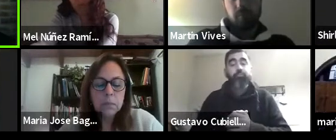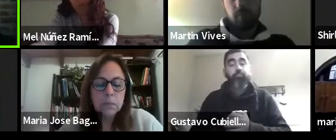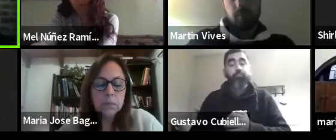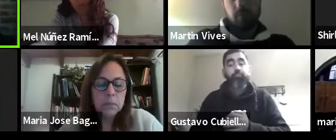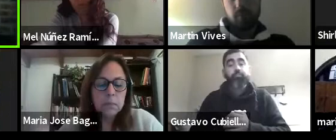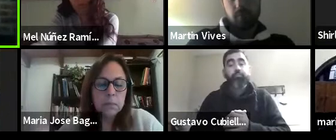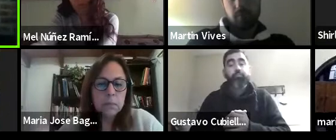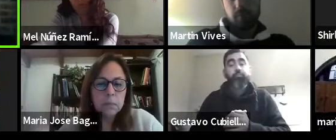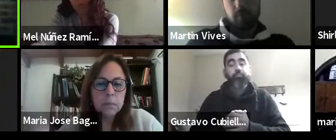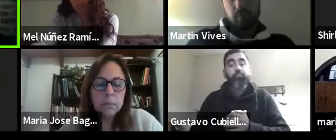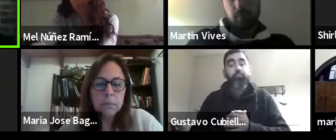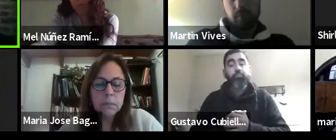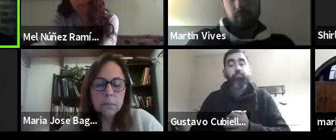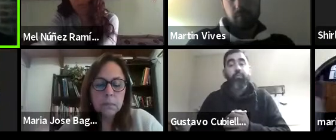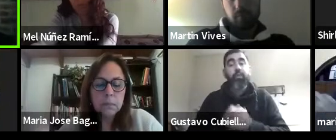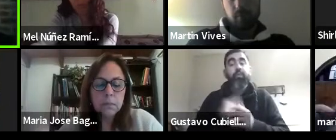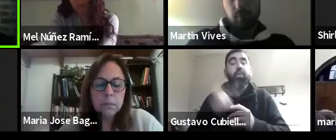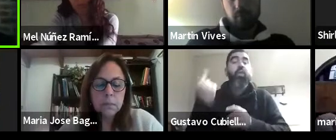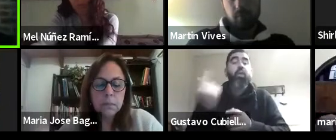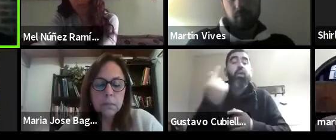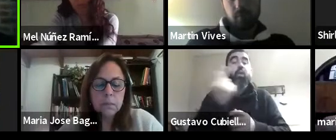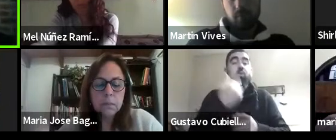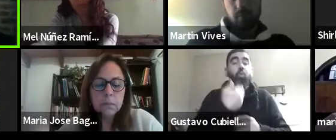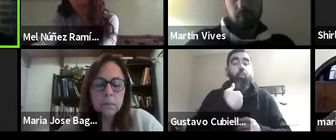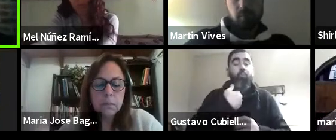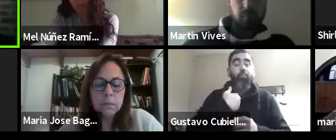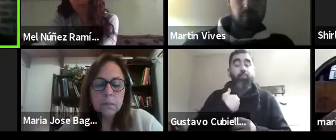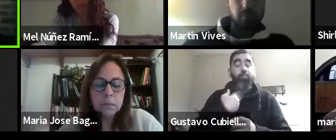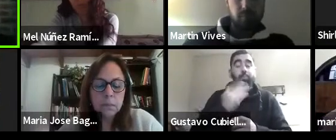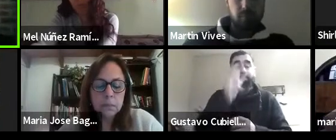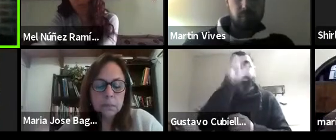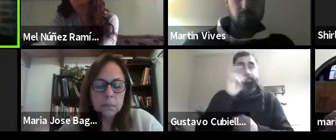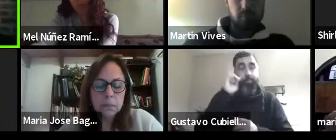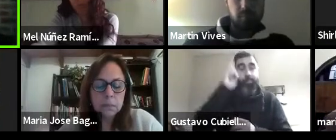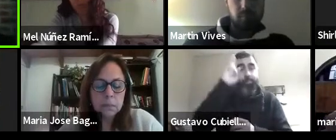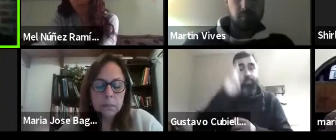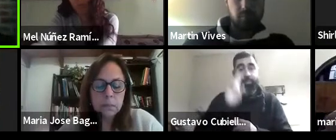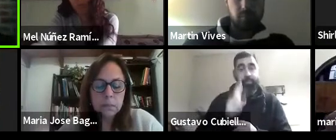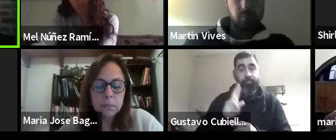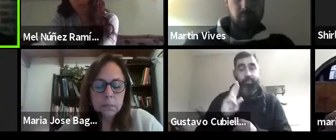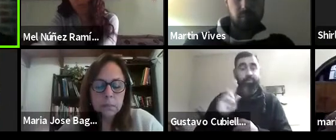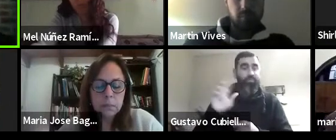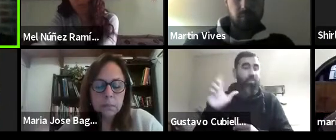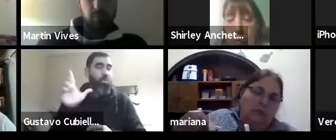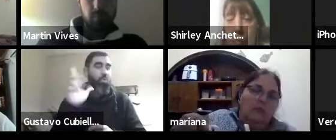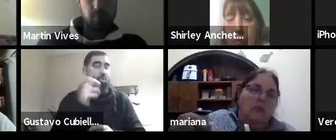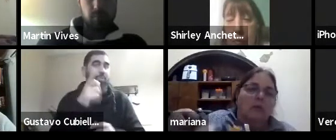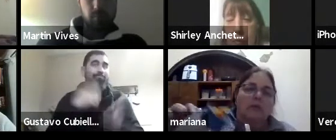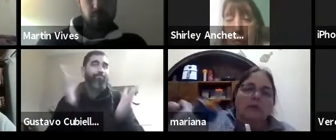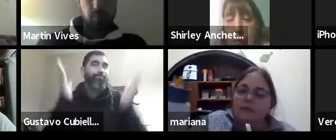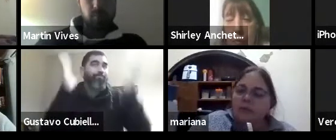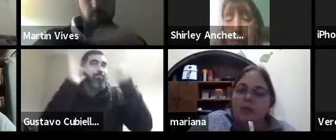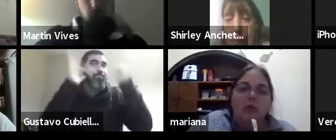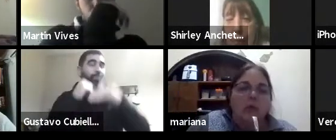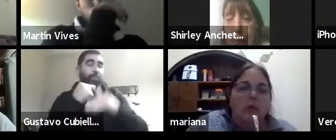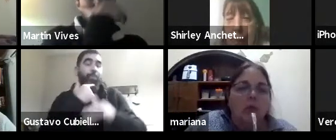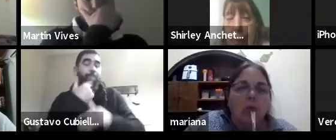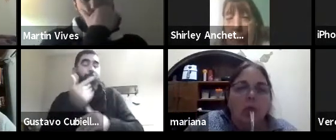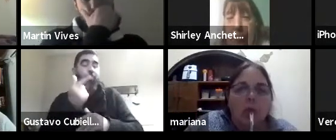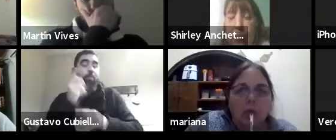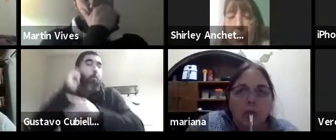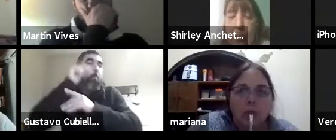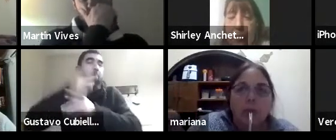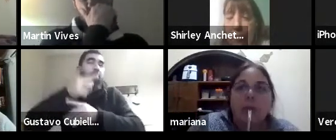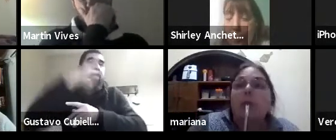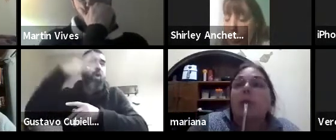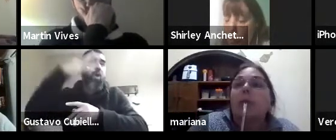Formación de estos perfiles, en realidad creo que no hay un perfil o no se podría establecer un perfil